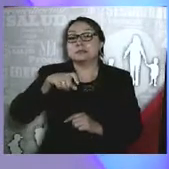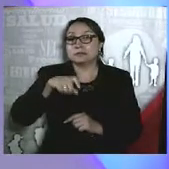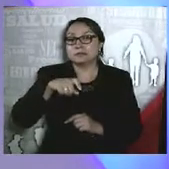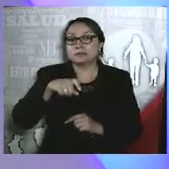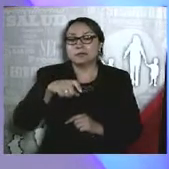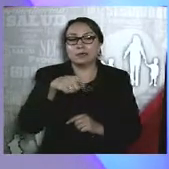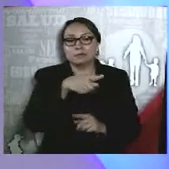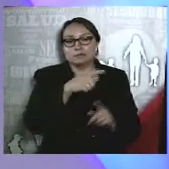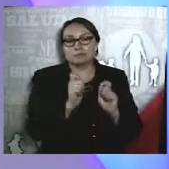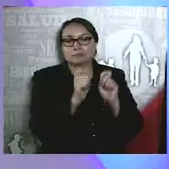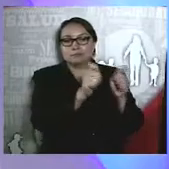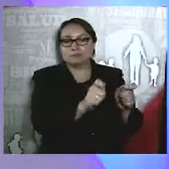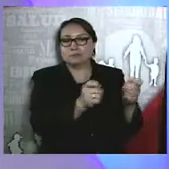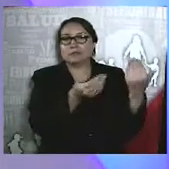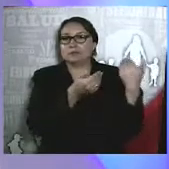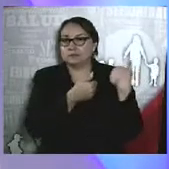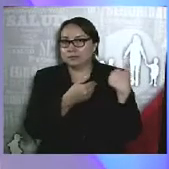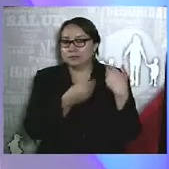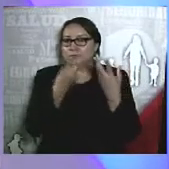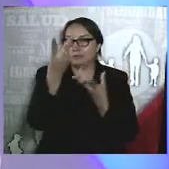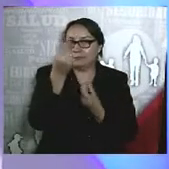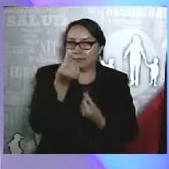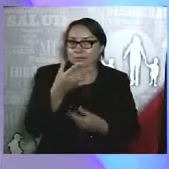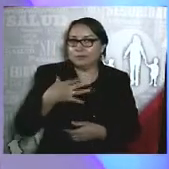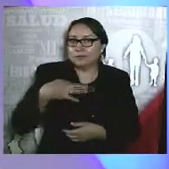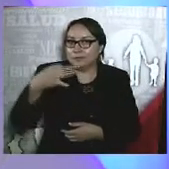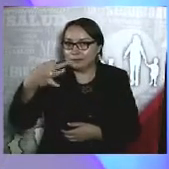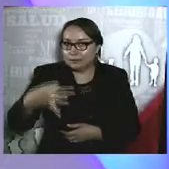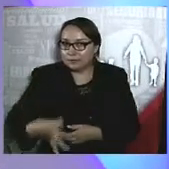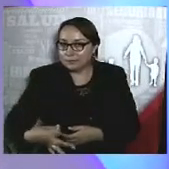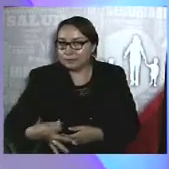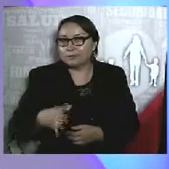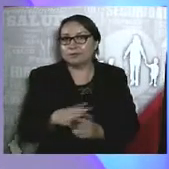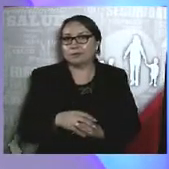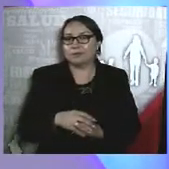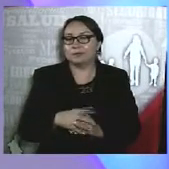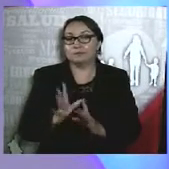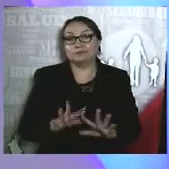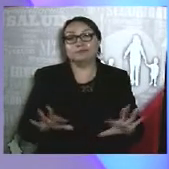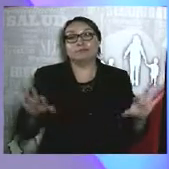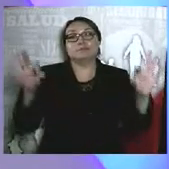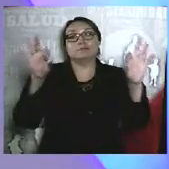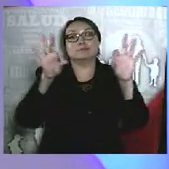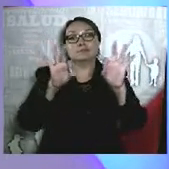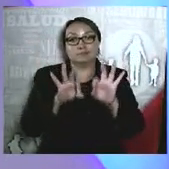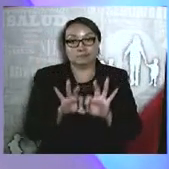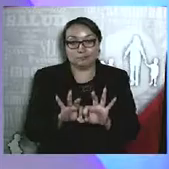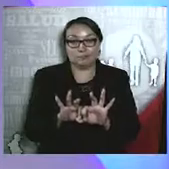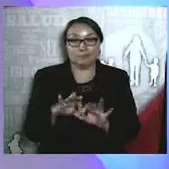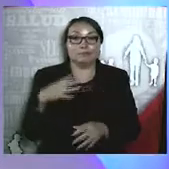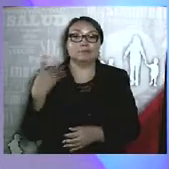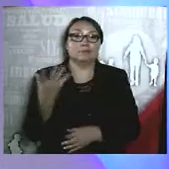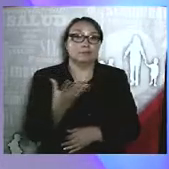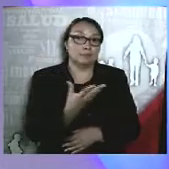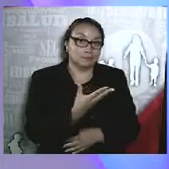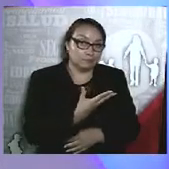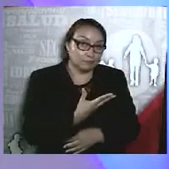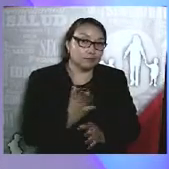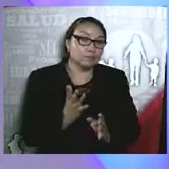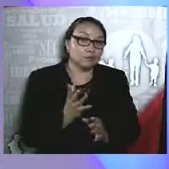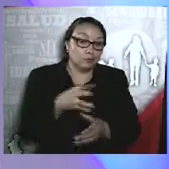a los principios y valores éticos que redundan no solamente en la importancia que tenemos nosotros como funcionarios al interior de la